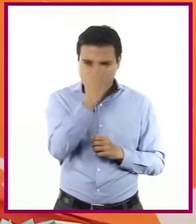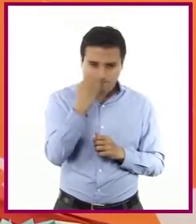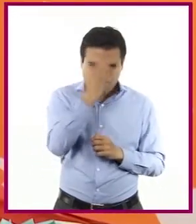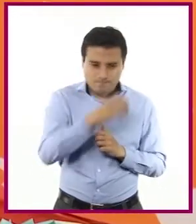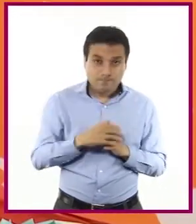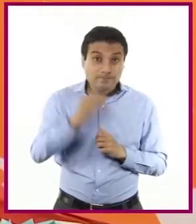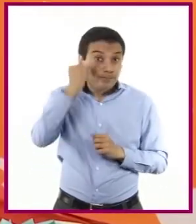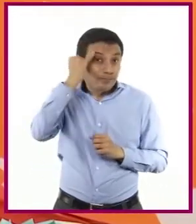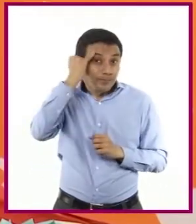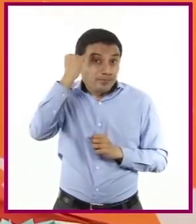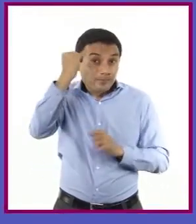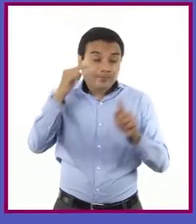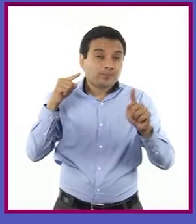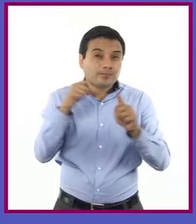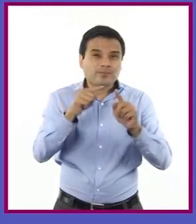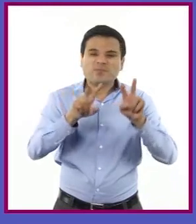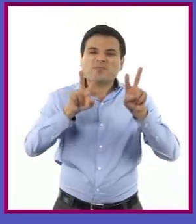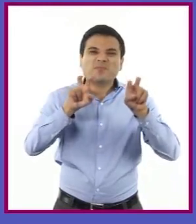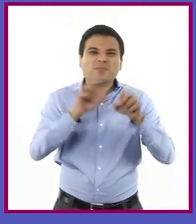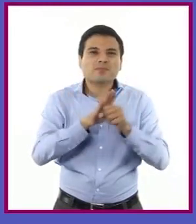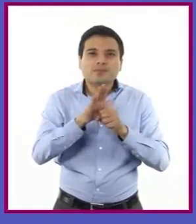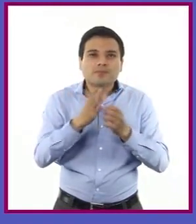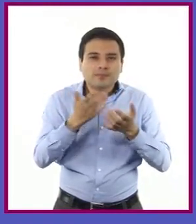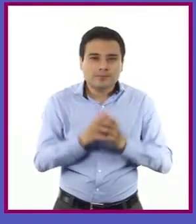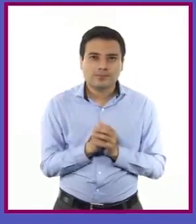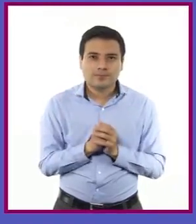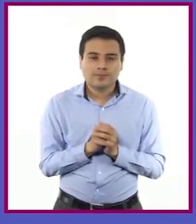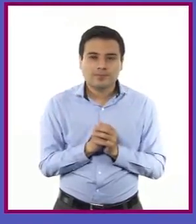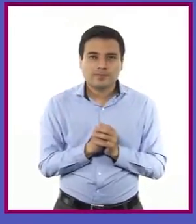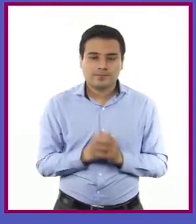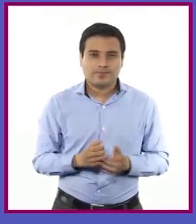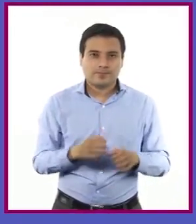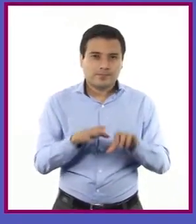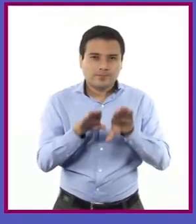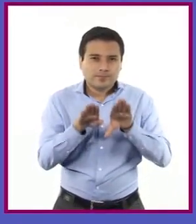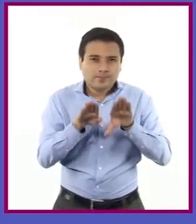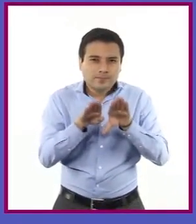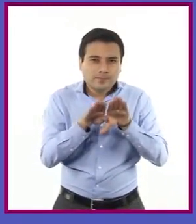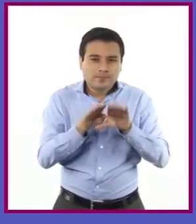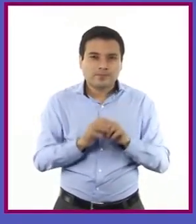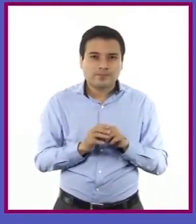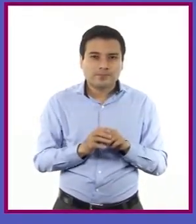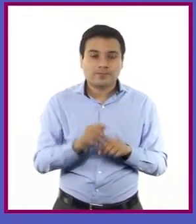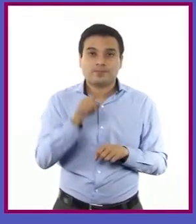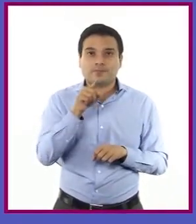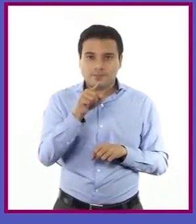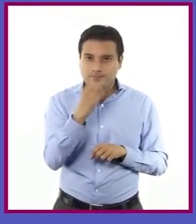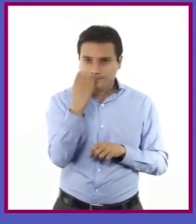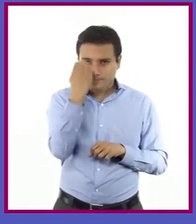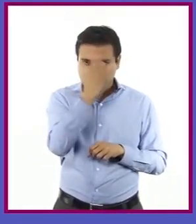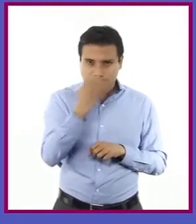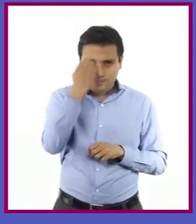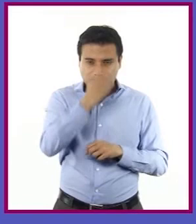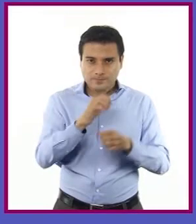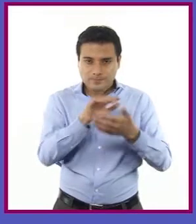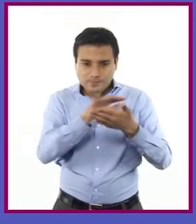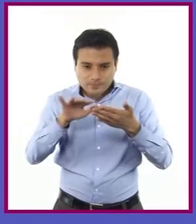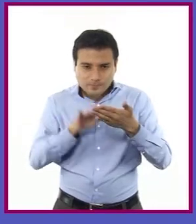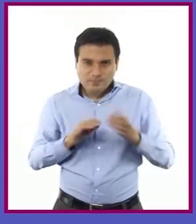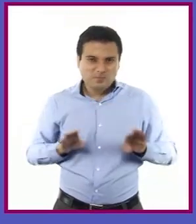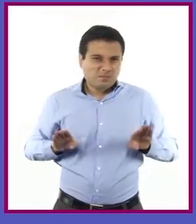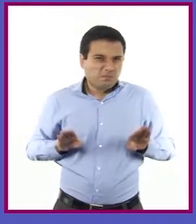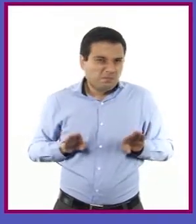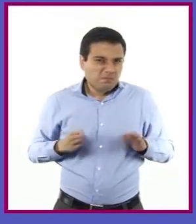idea global del texto. Para esto es necesario determinar el tipo de texto: una noticia,